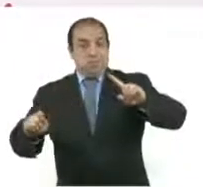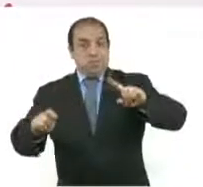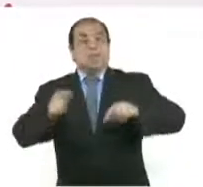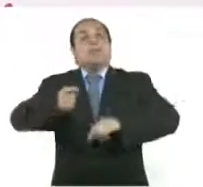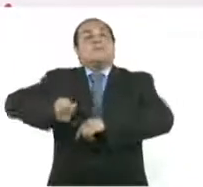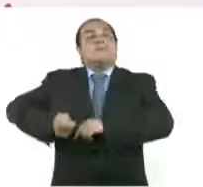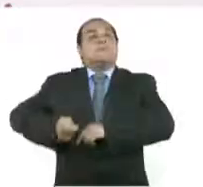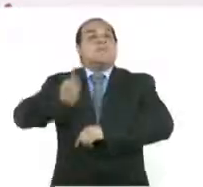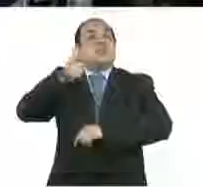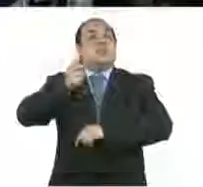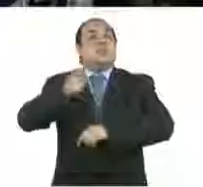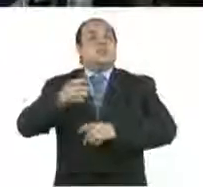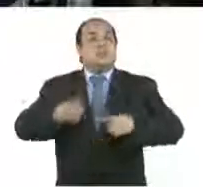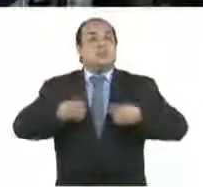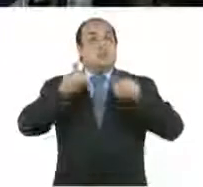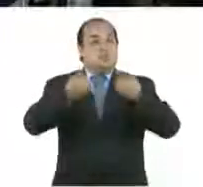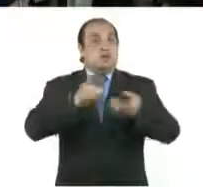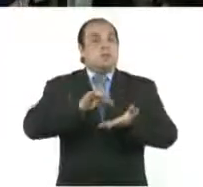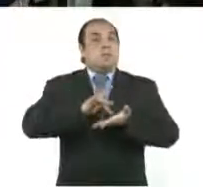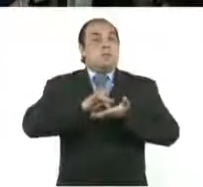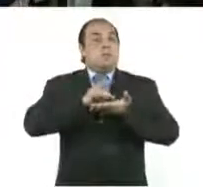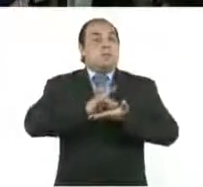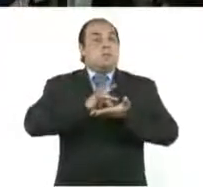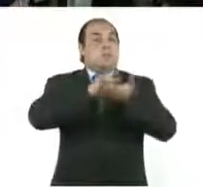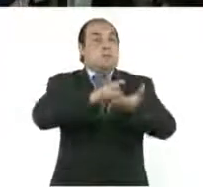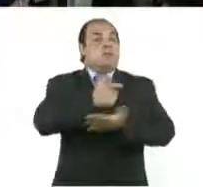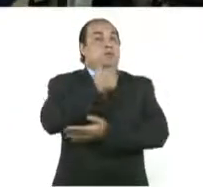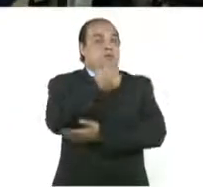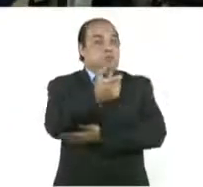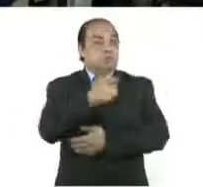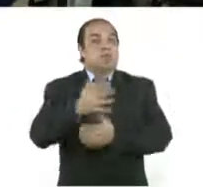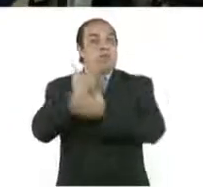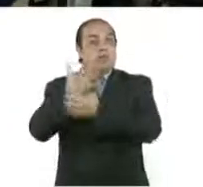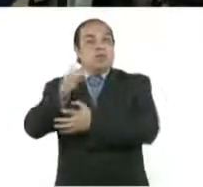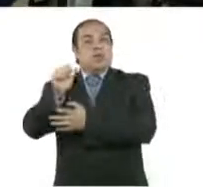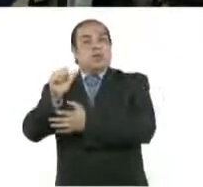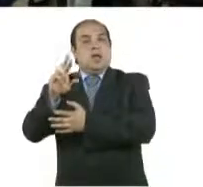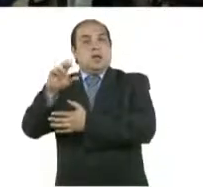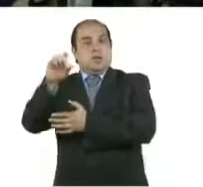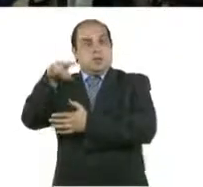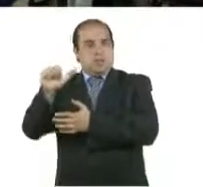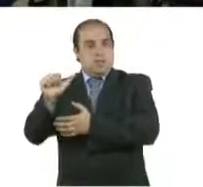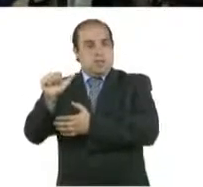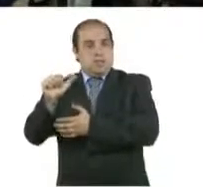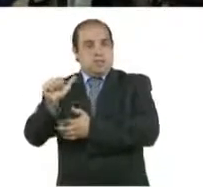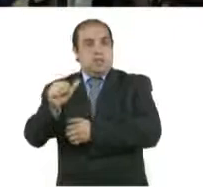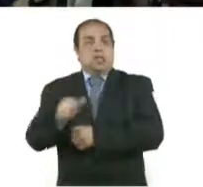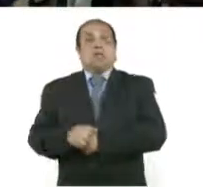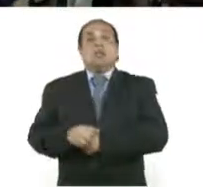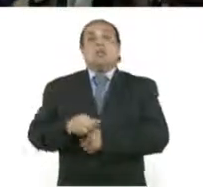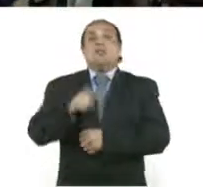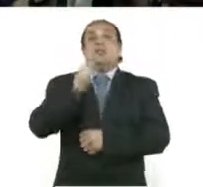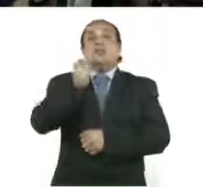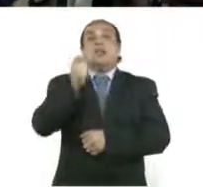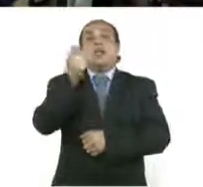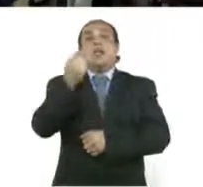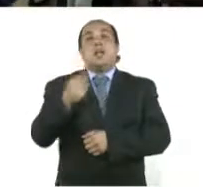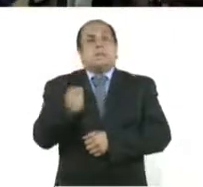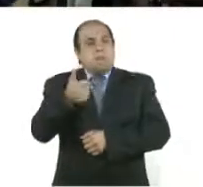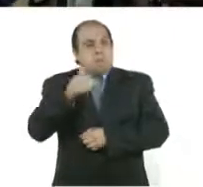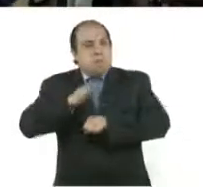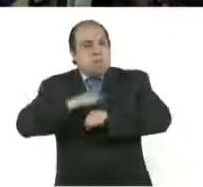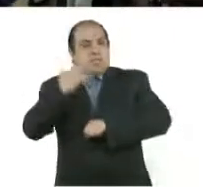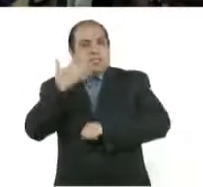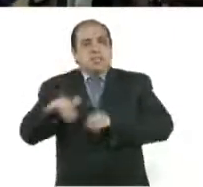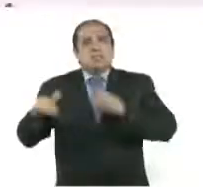primera vez que se da. Y como bien dijo Ariadna, son 10 millones, poco más de 10 millones